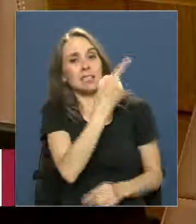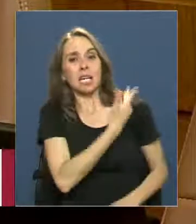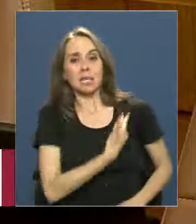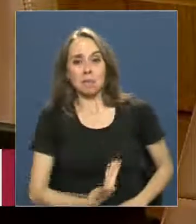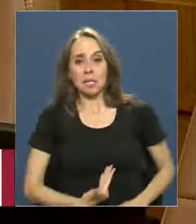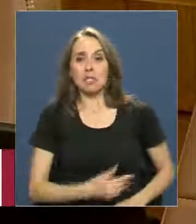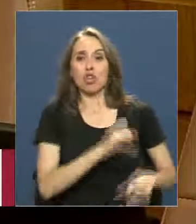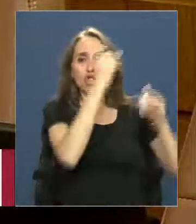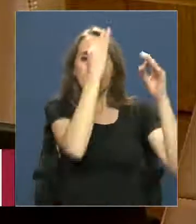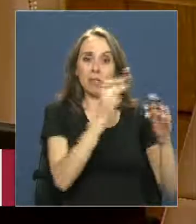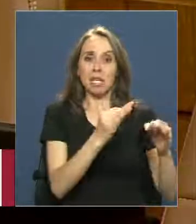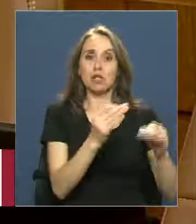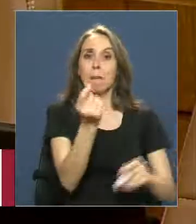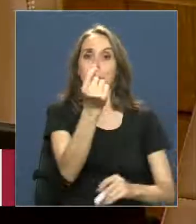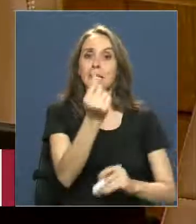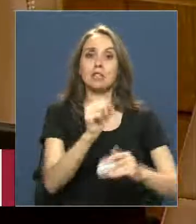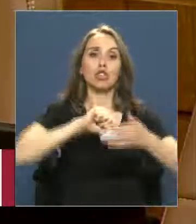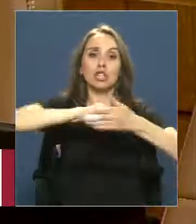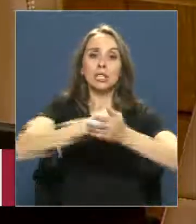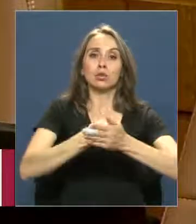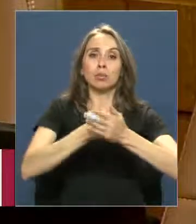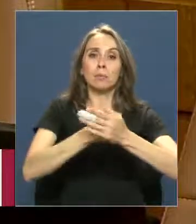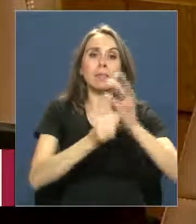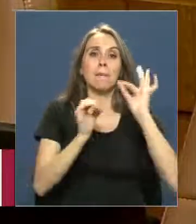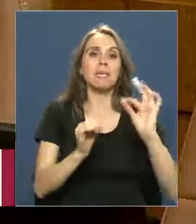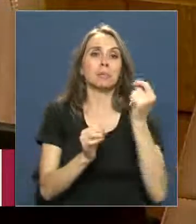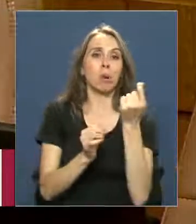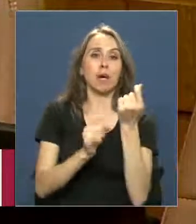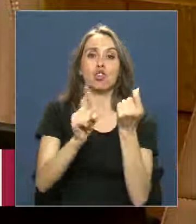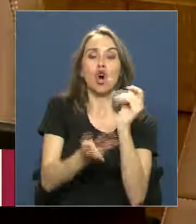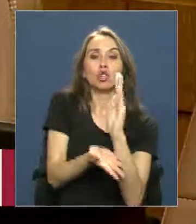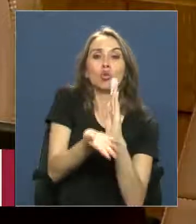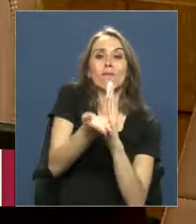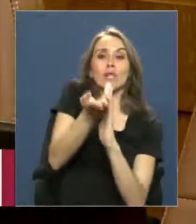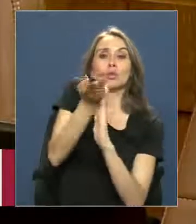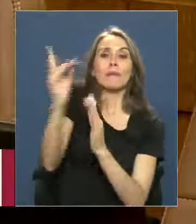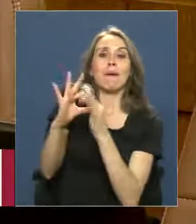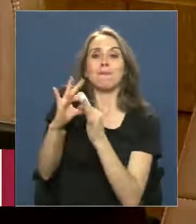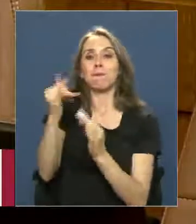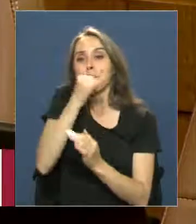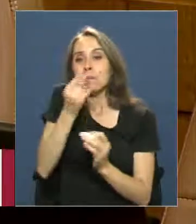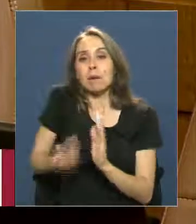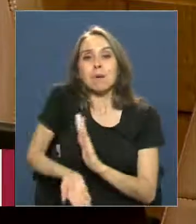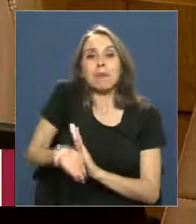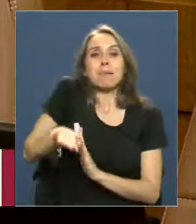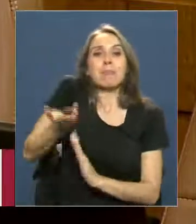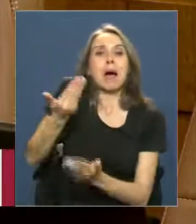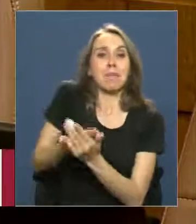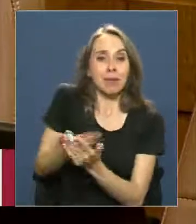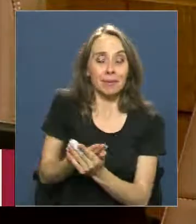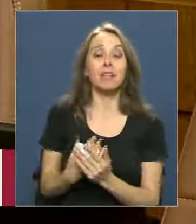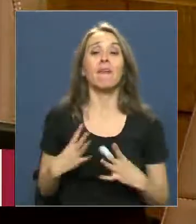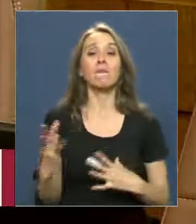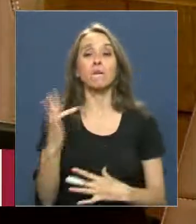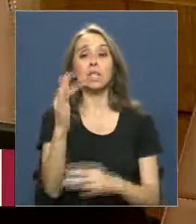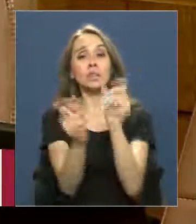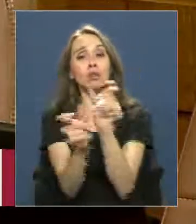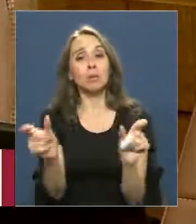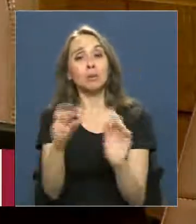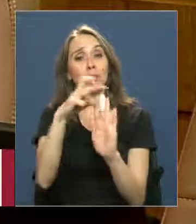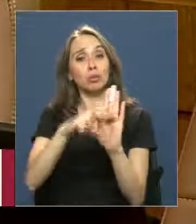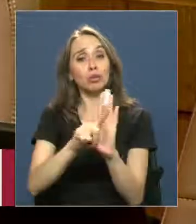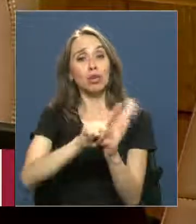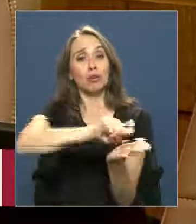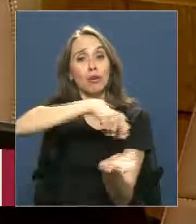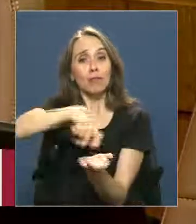precios y prohibir la especulación. Quiero felicitar a quienes son autores y autores de este proyecto. Creo que es